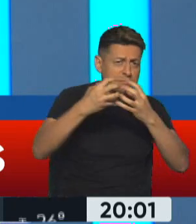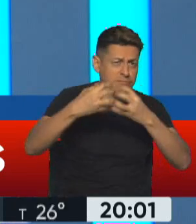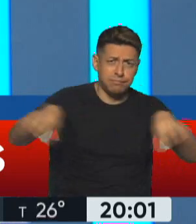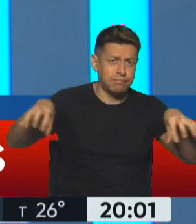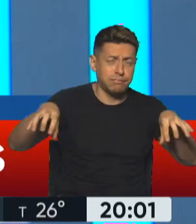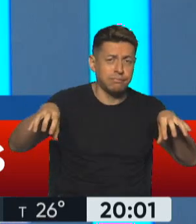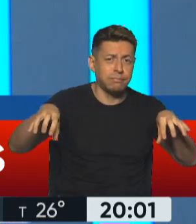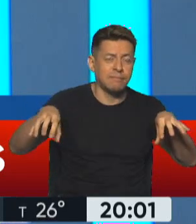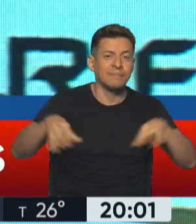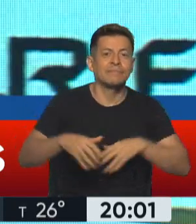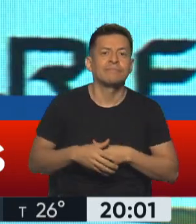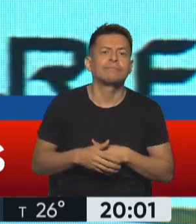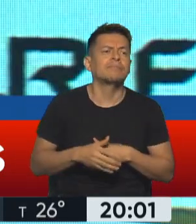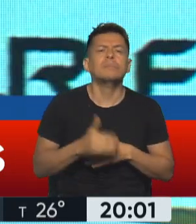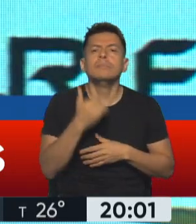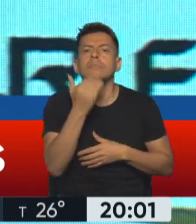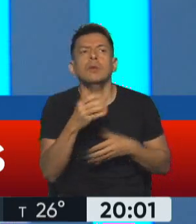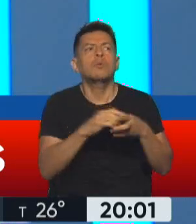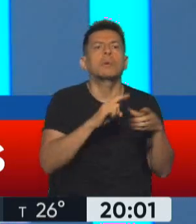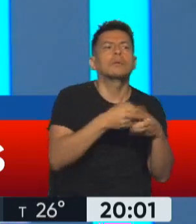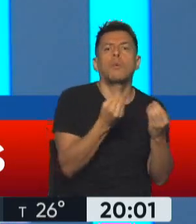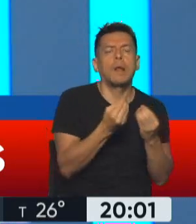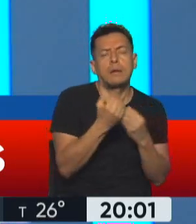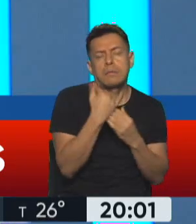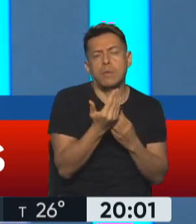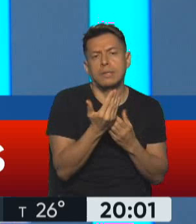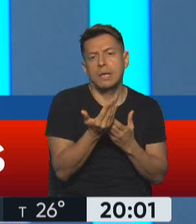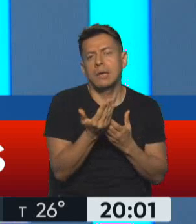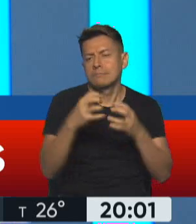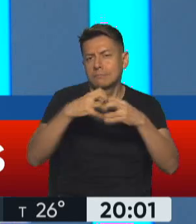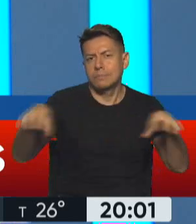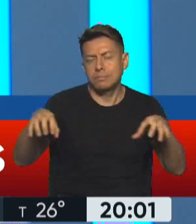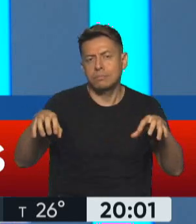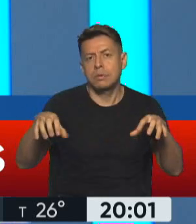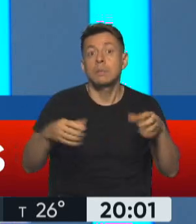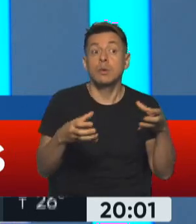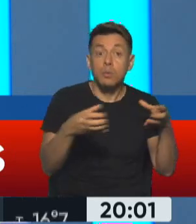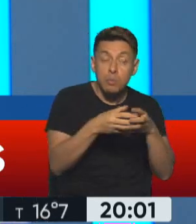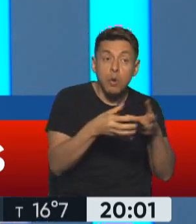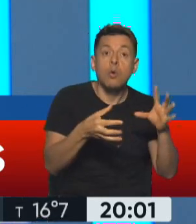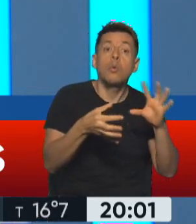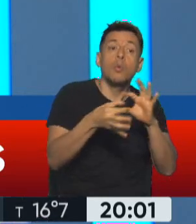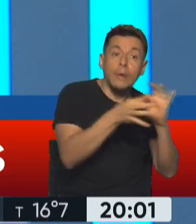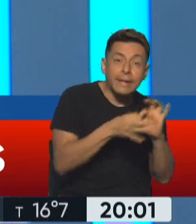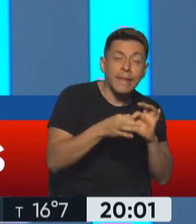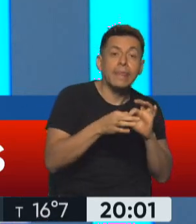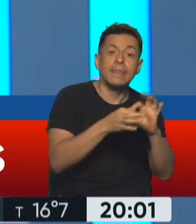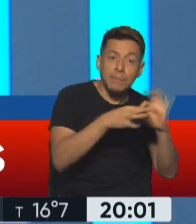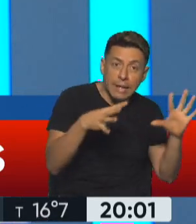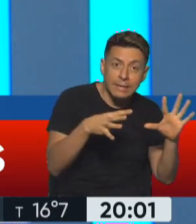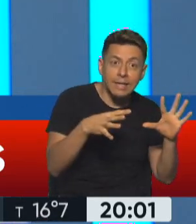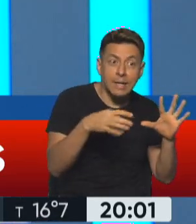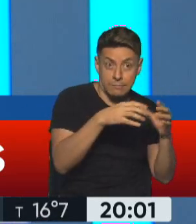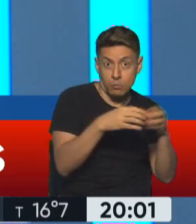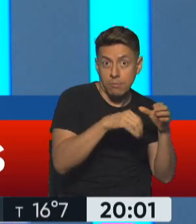definitiva... Independientemente del color. Independientemente de las indicaciones que dé, por ejemplo, la Mesa de Unidad Democrática, que es el sector mayoritario de la oposición, en